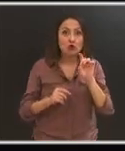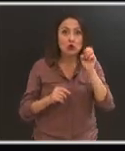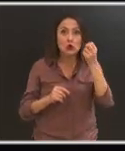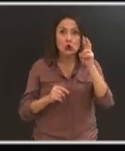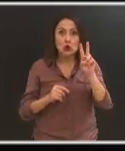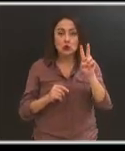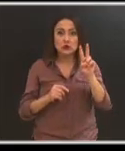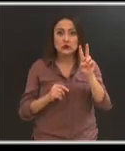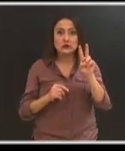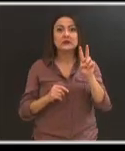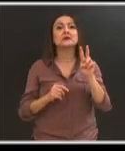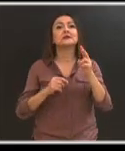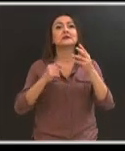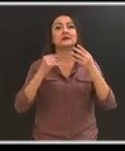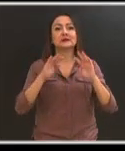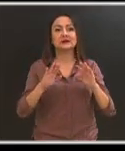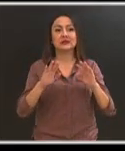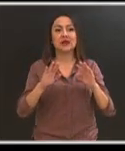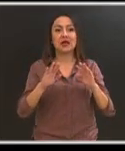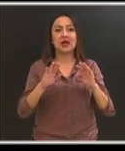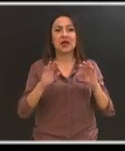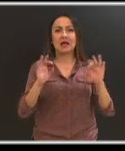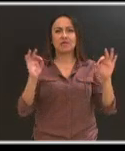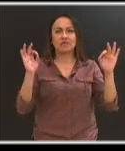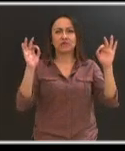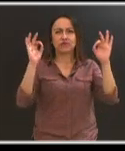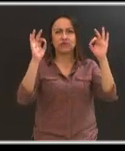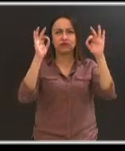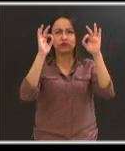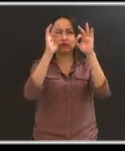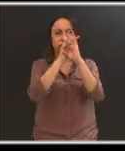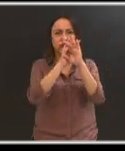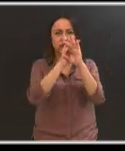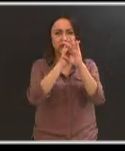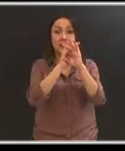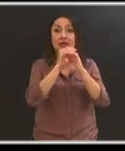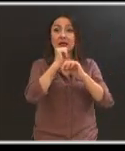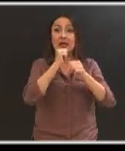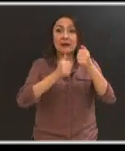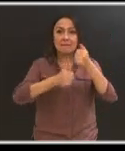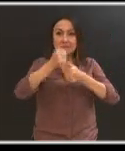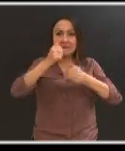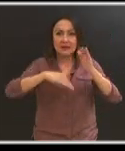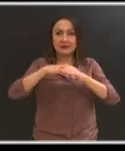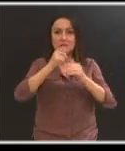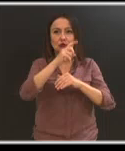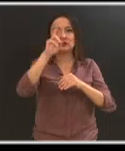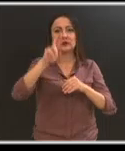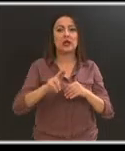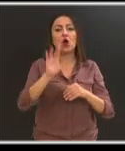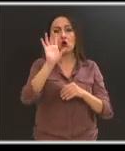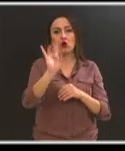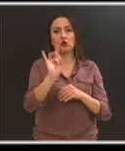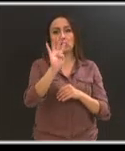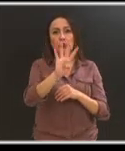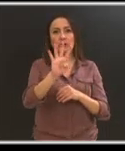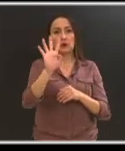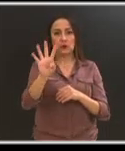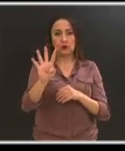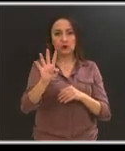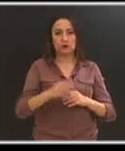de la noche estará ya en su fase parcial y su máximo en Costa Rica será a las